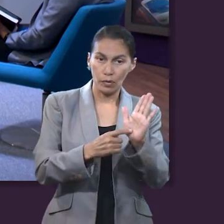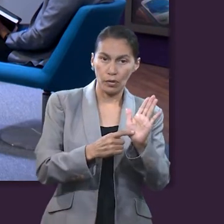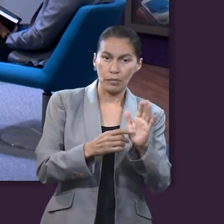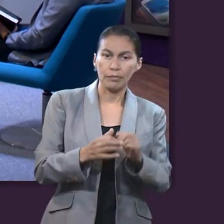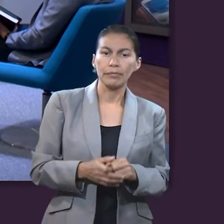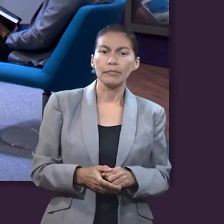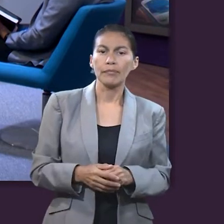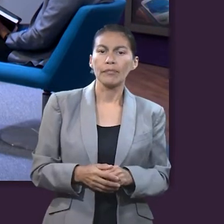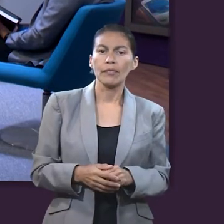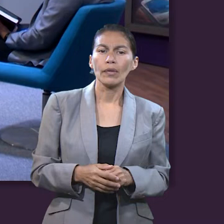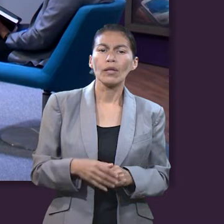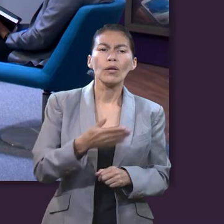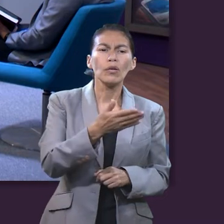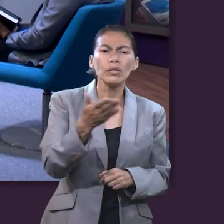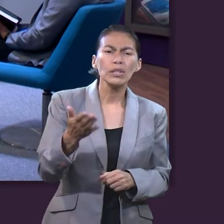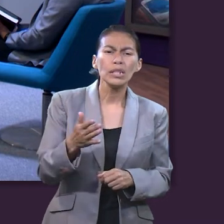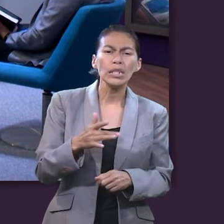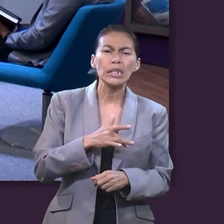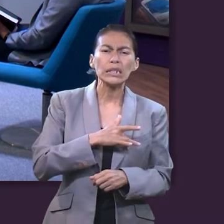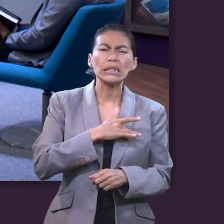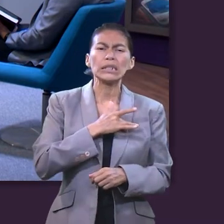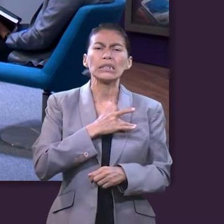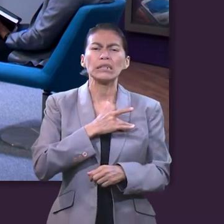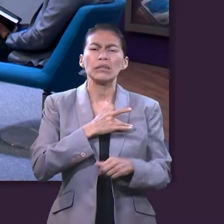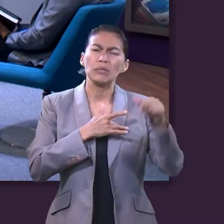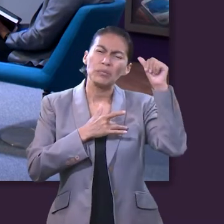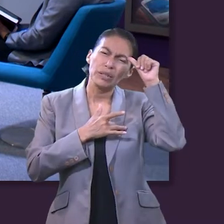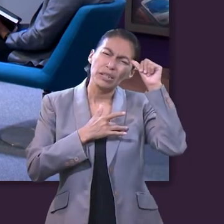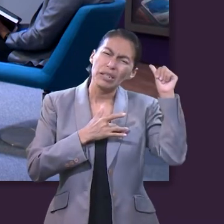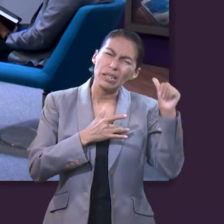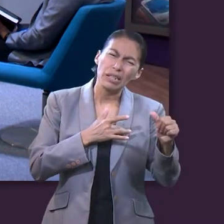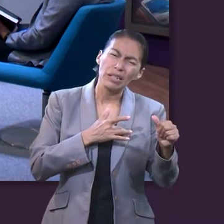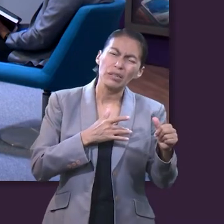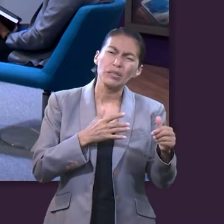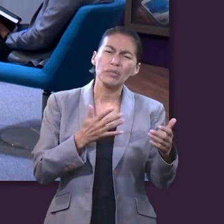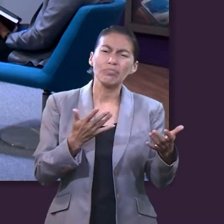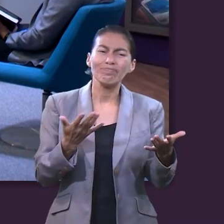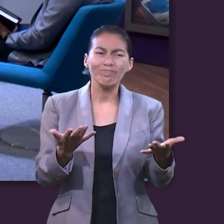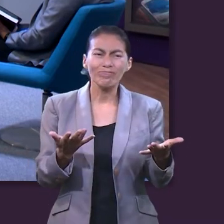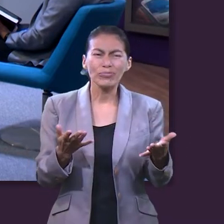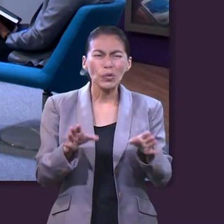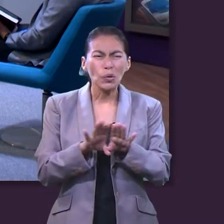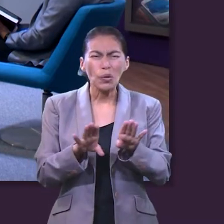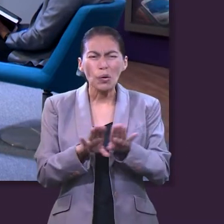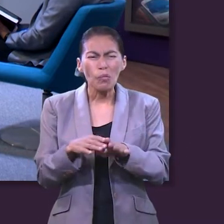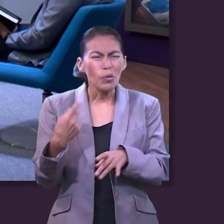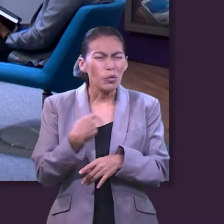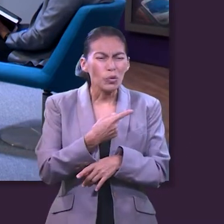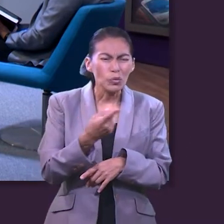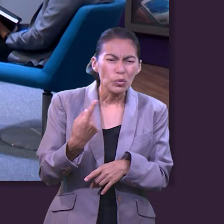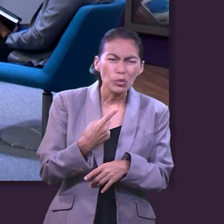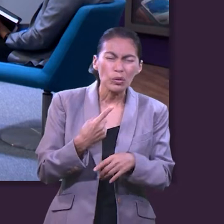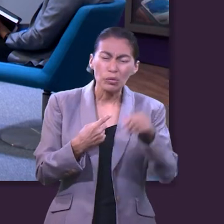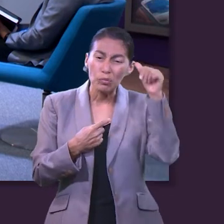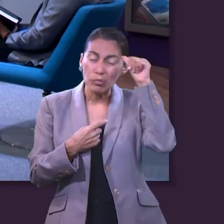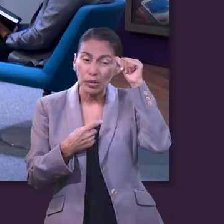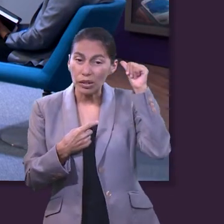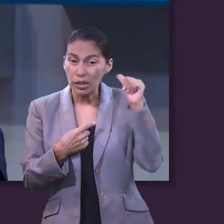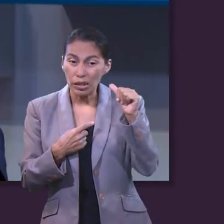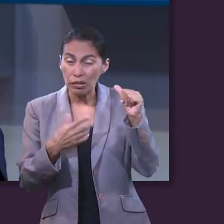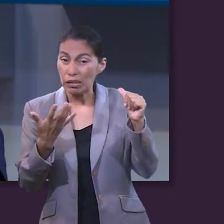El asunto aquí es, ¿qué opinan ustedes del tema de la sensibilización del pecado? ¿Cómo nosotros deberíamos